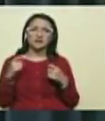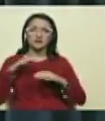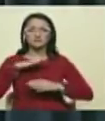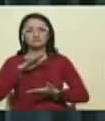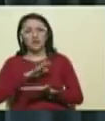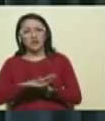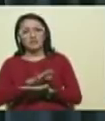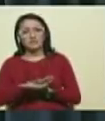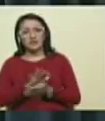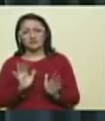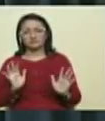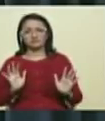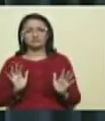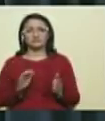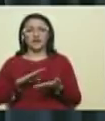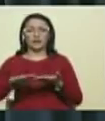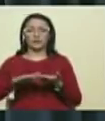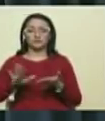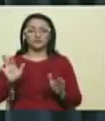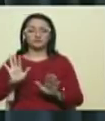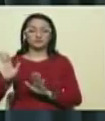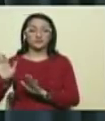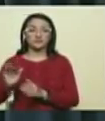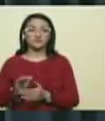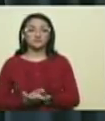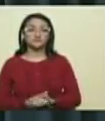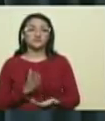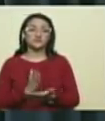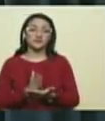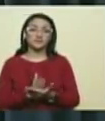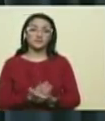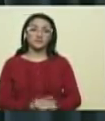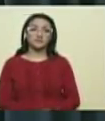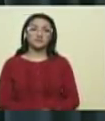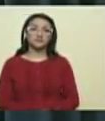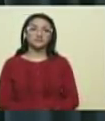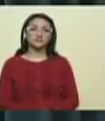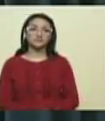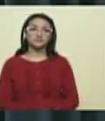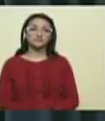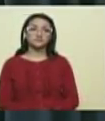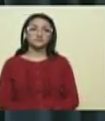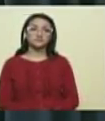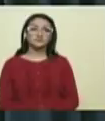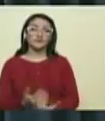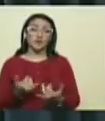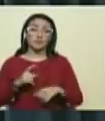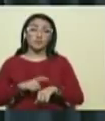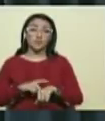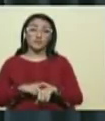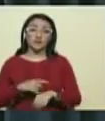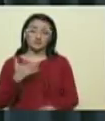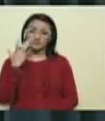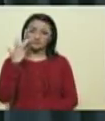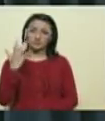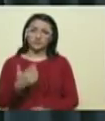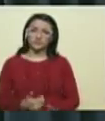aliviar X, las excusas que ponen siempre. En esta oportunidad hemos visto